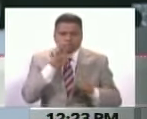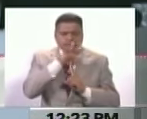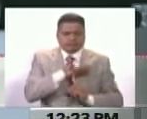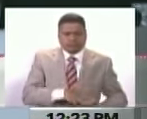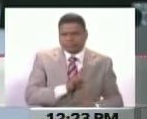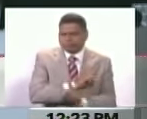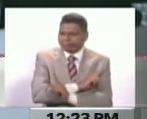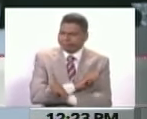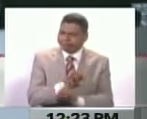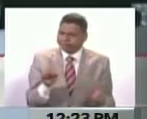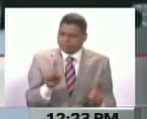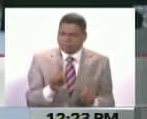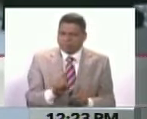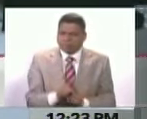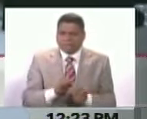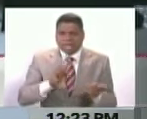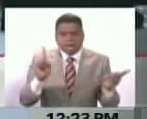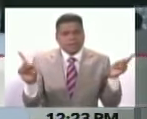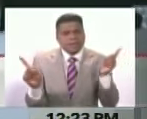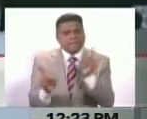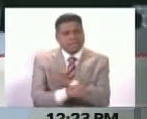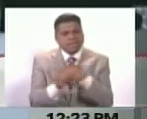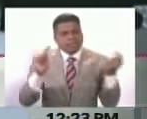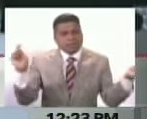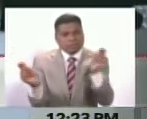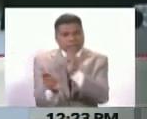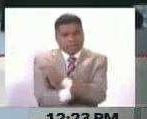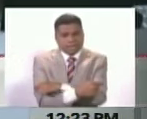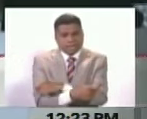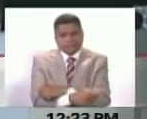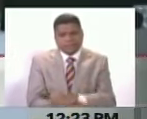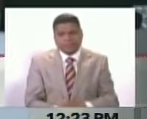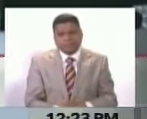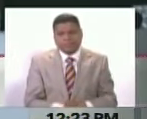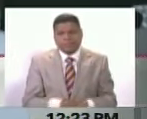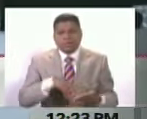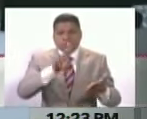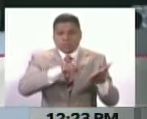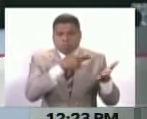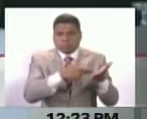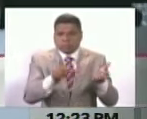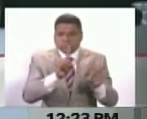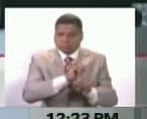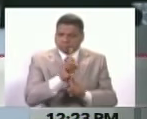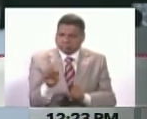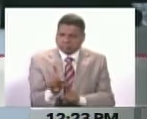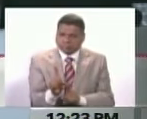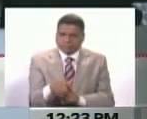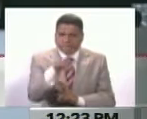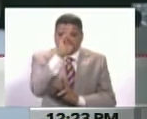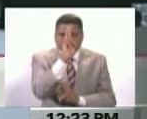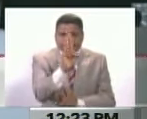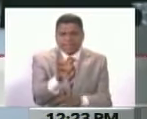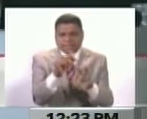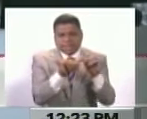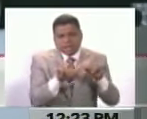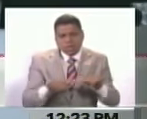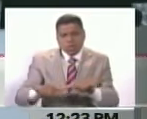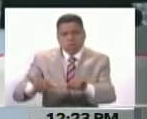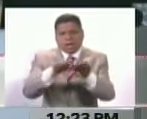profundamente cambiadas, transformadas, que no hayan más vetos y que se respete la igualdad de los